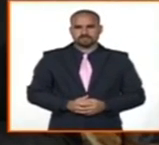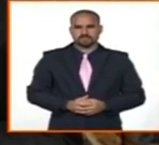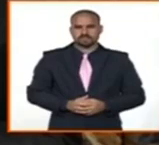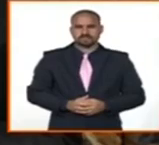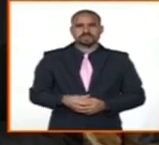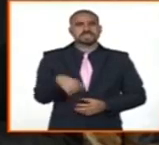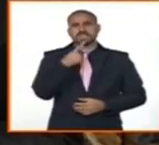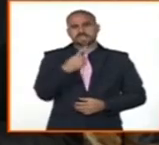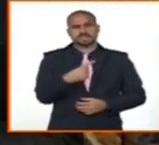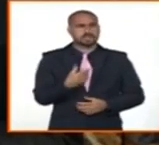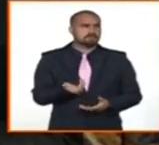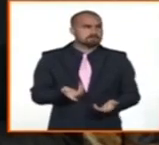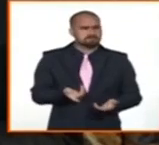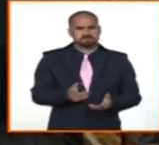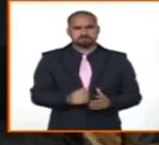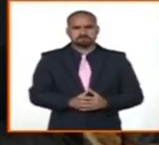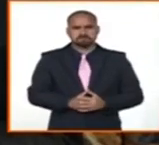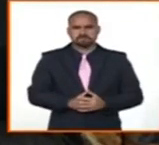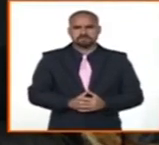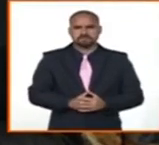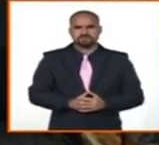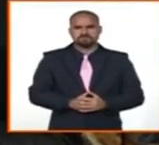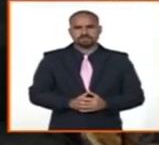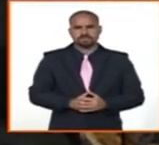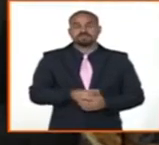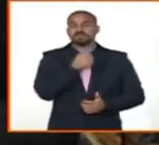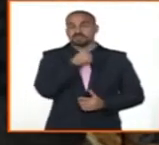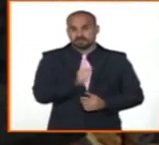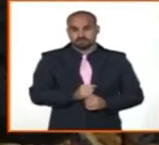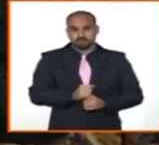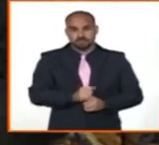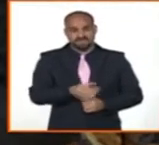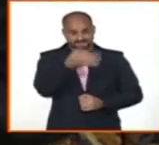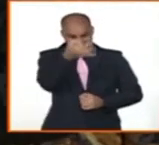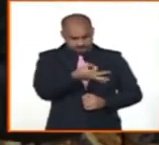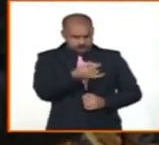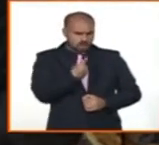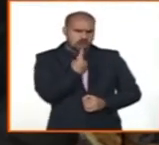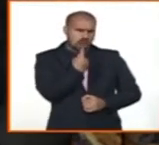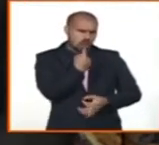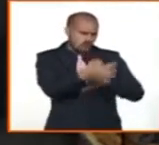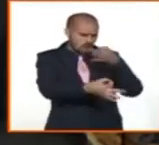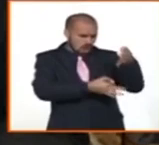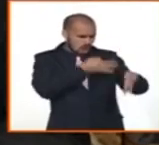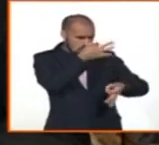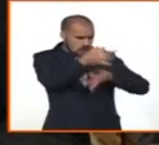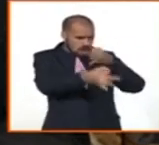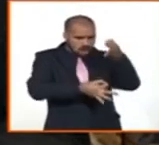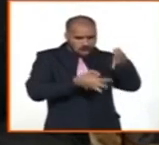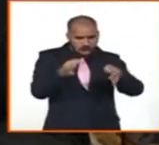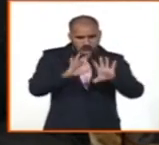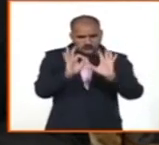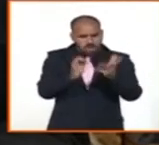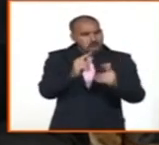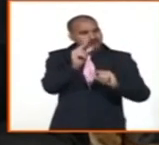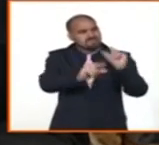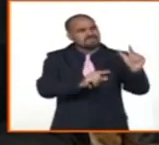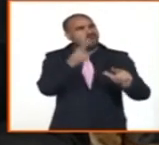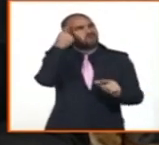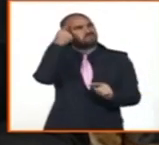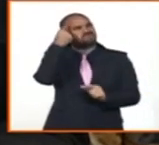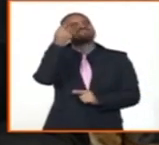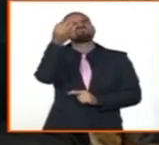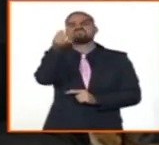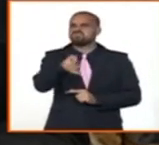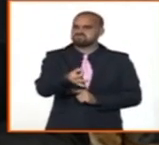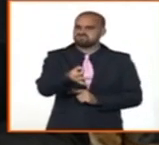natural que desde la verdad se llegue a las emociones, a que te puedan manipular. Y entonces, pensando en